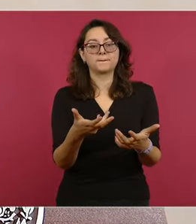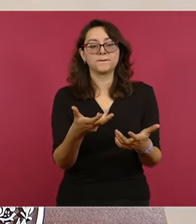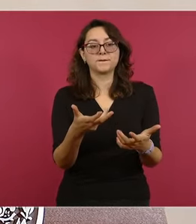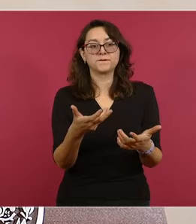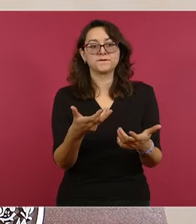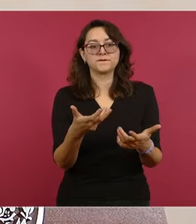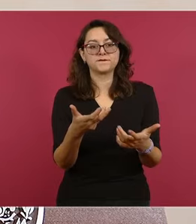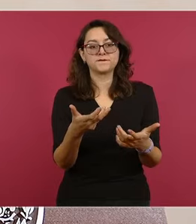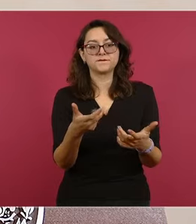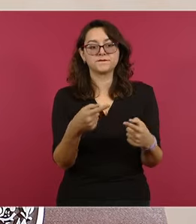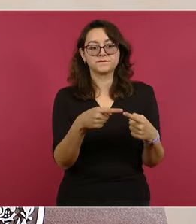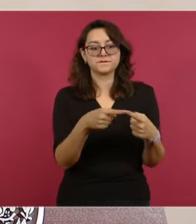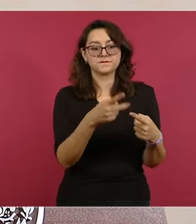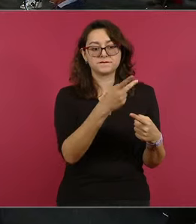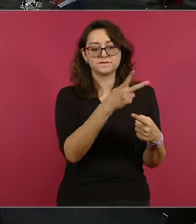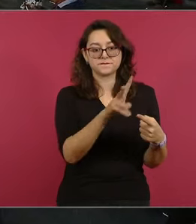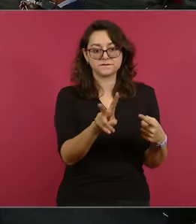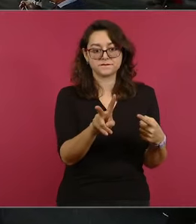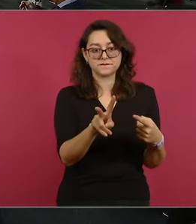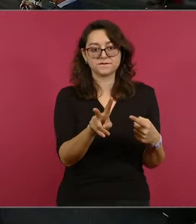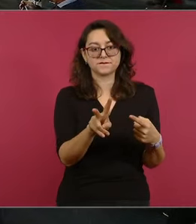desde Puerto Vallarta,